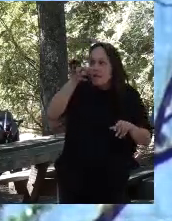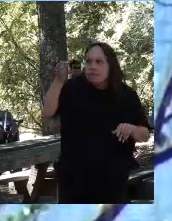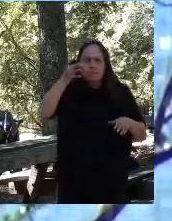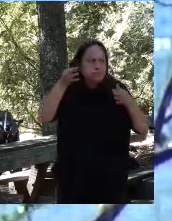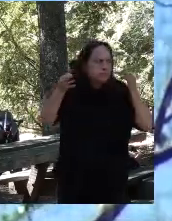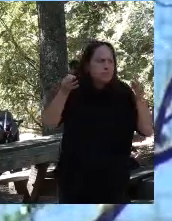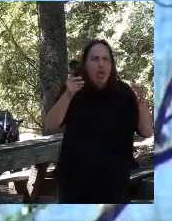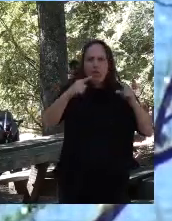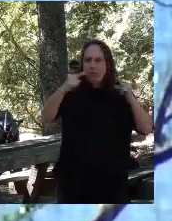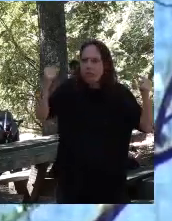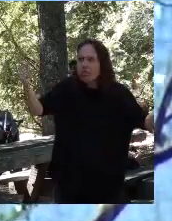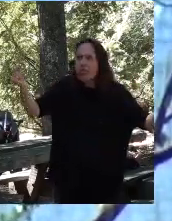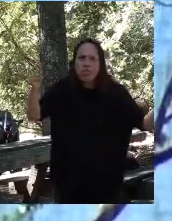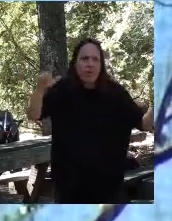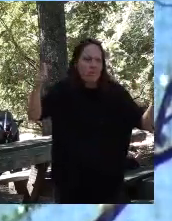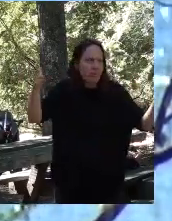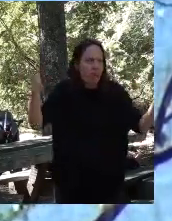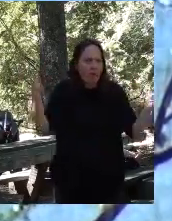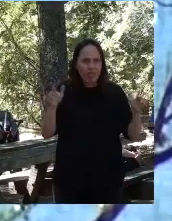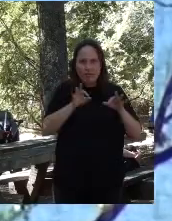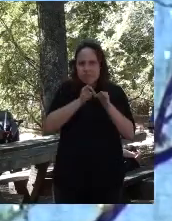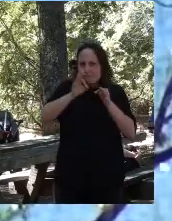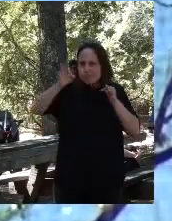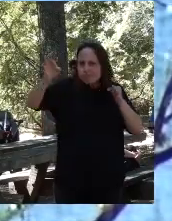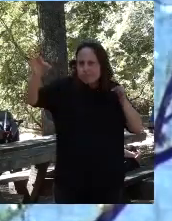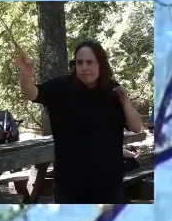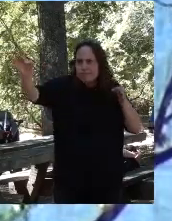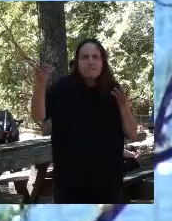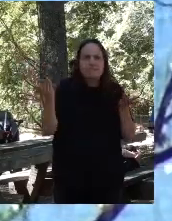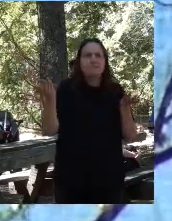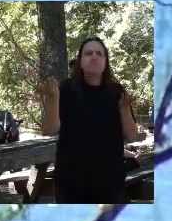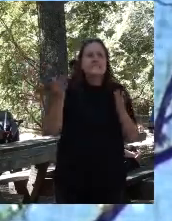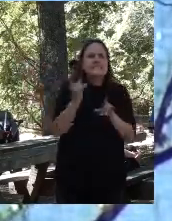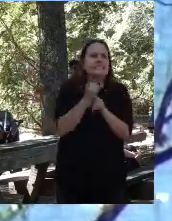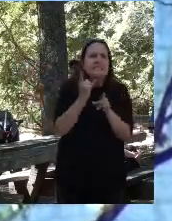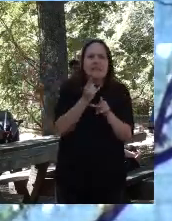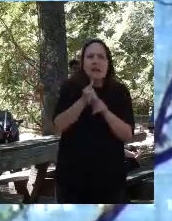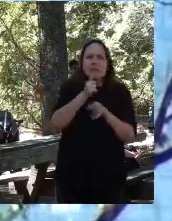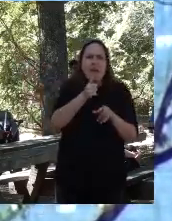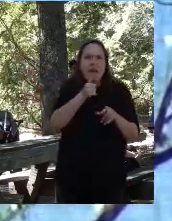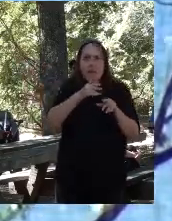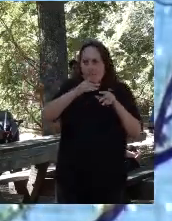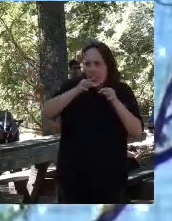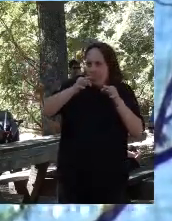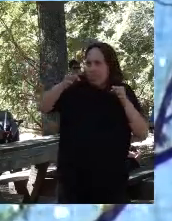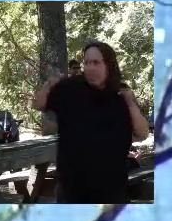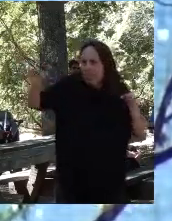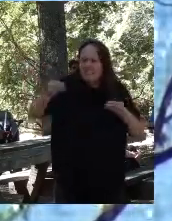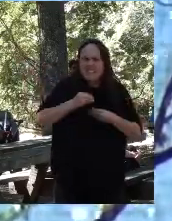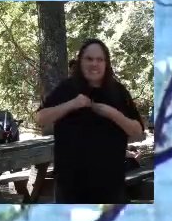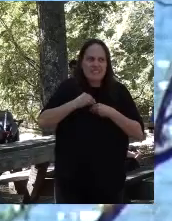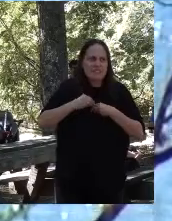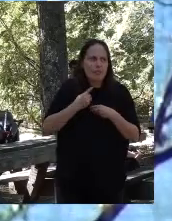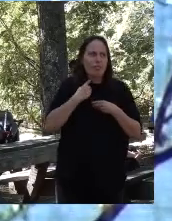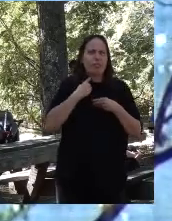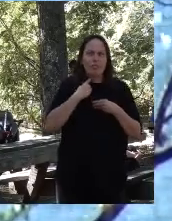como único horizonte. Por momentos tendremos la sensación que estamos en el medio de la nada, y la